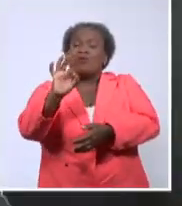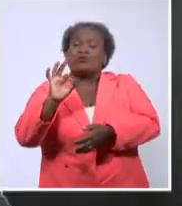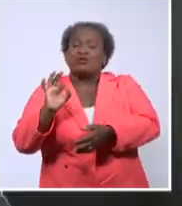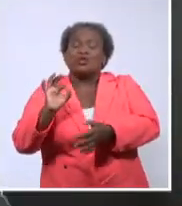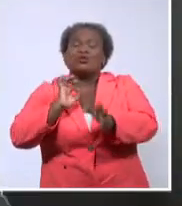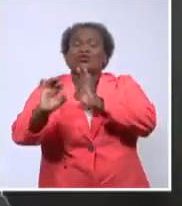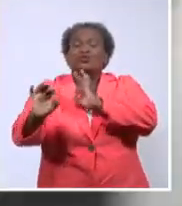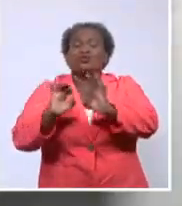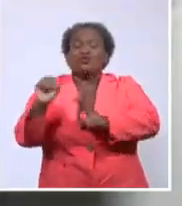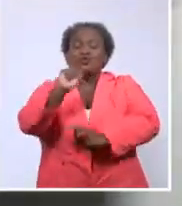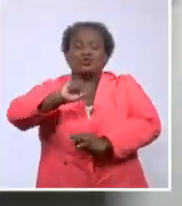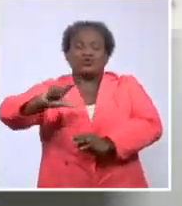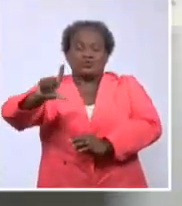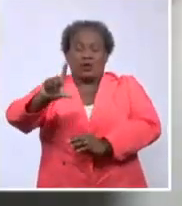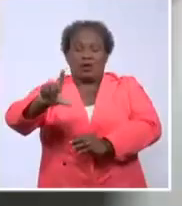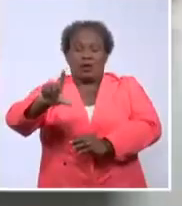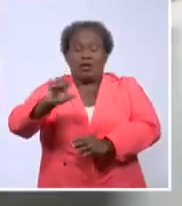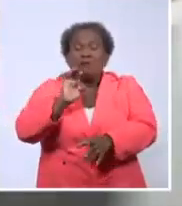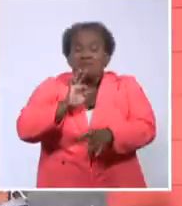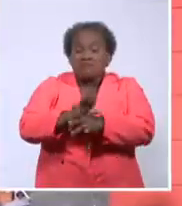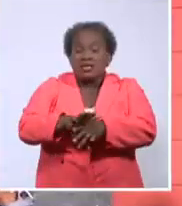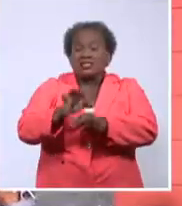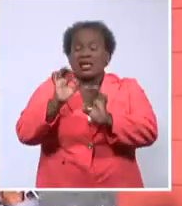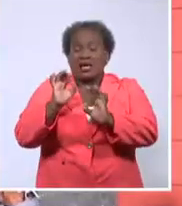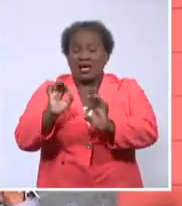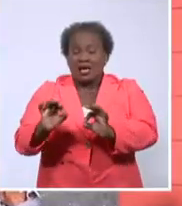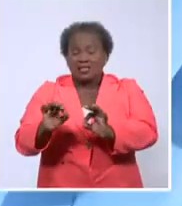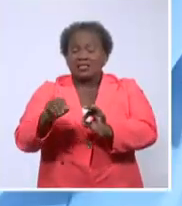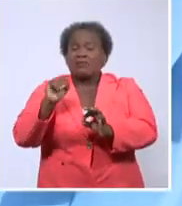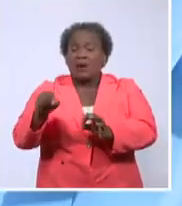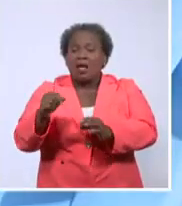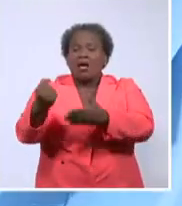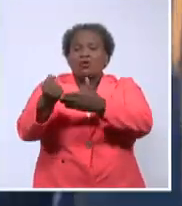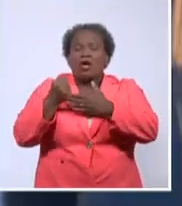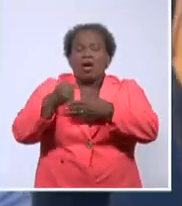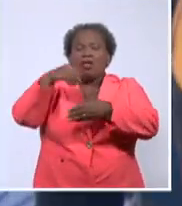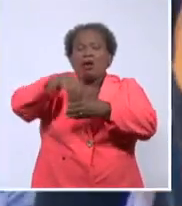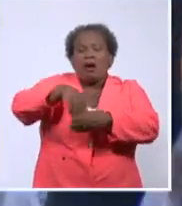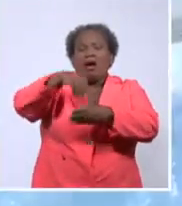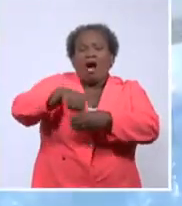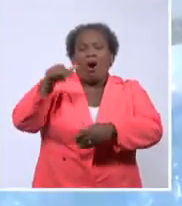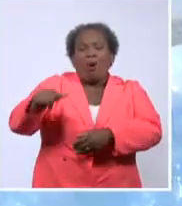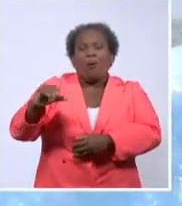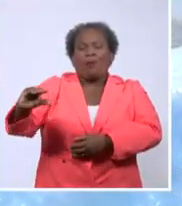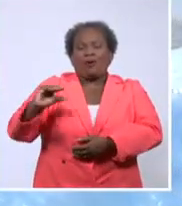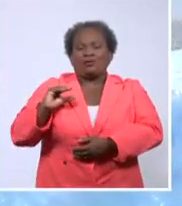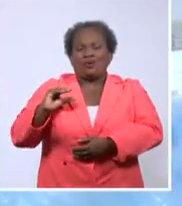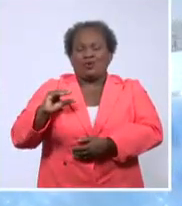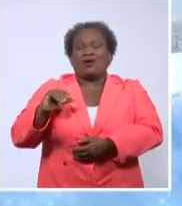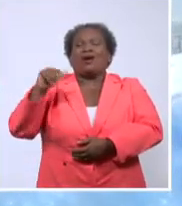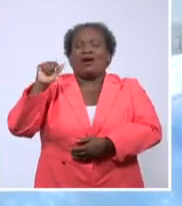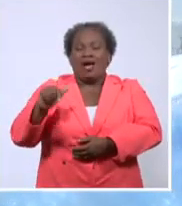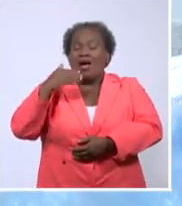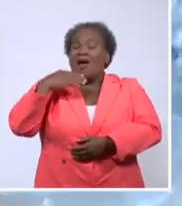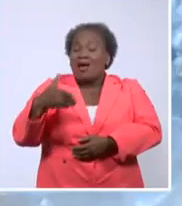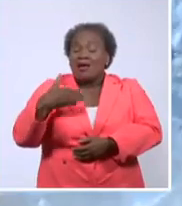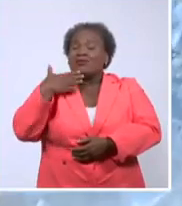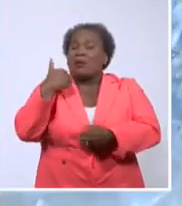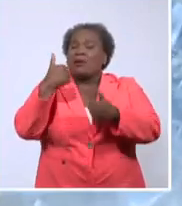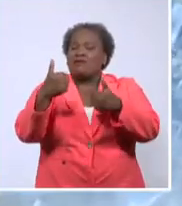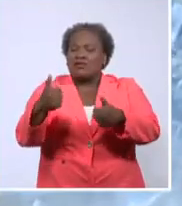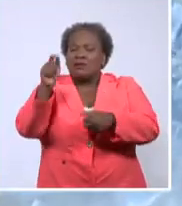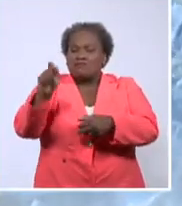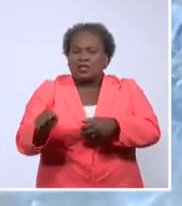seguridad social, comenzando así a prefinanciar la jubilación. La nueva escala beneficia a los grupos de menores